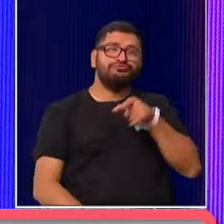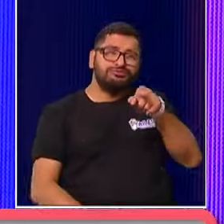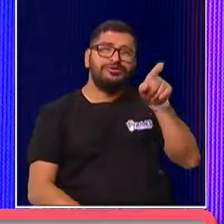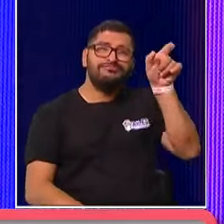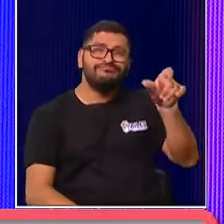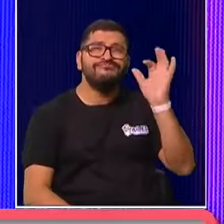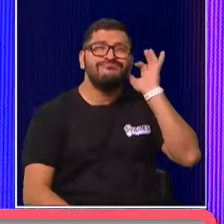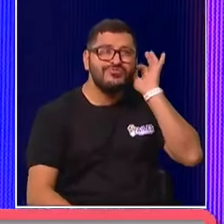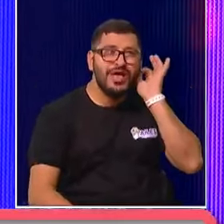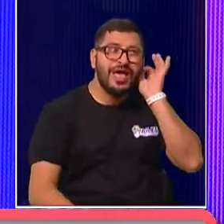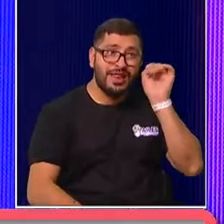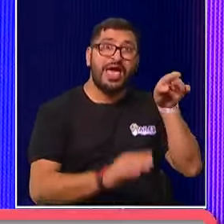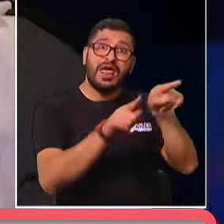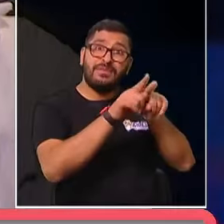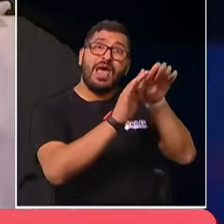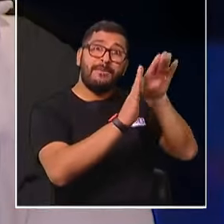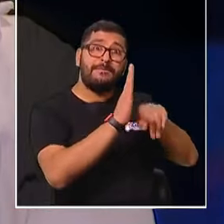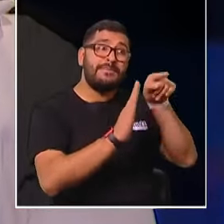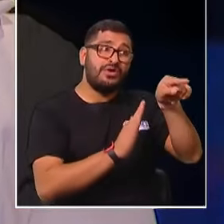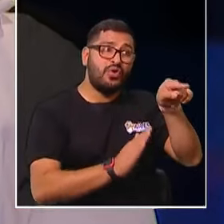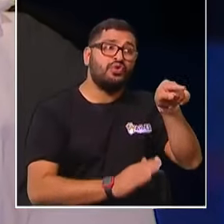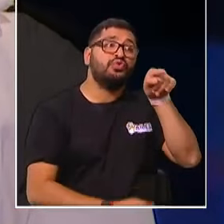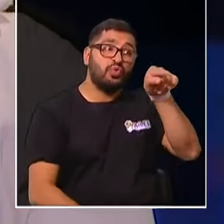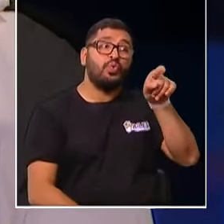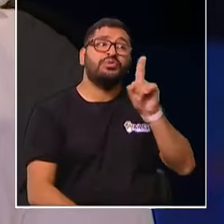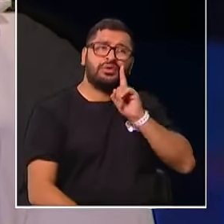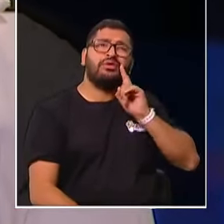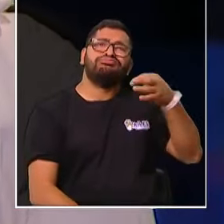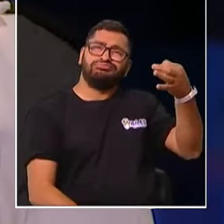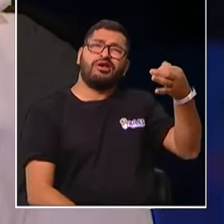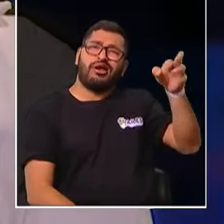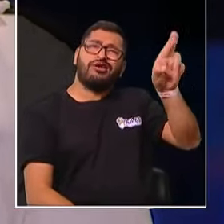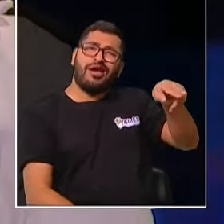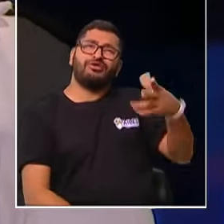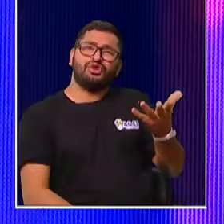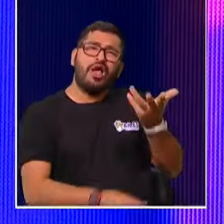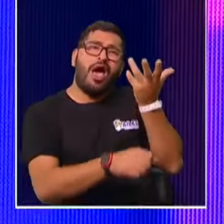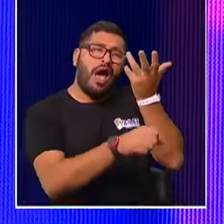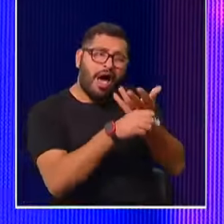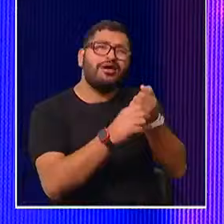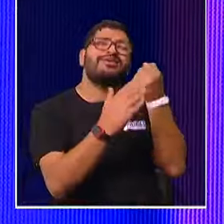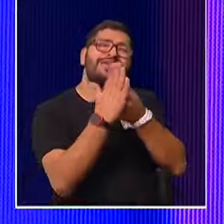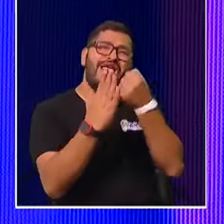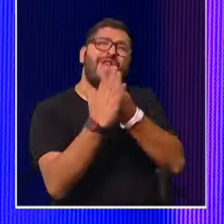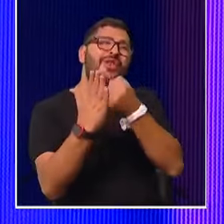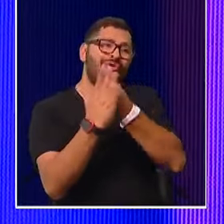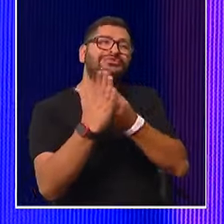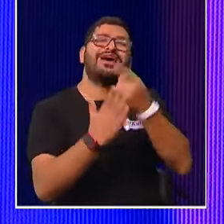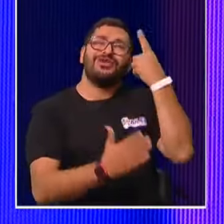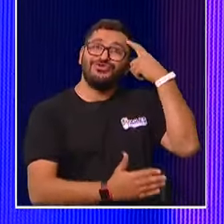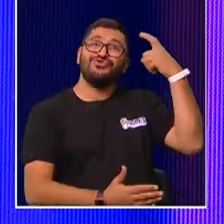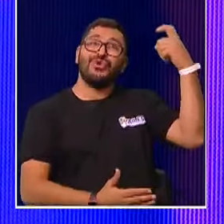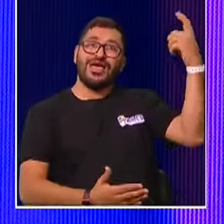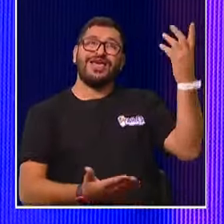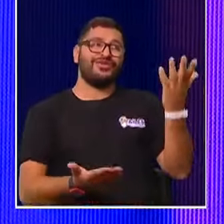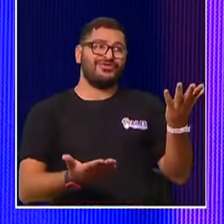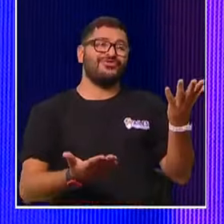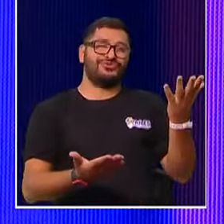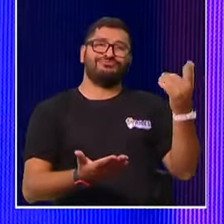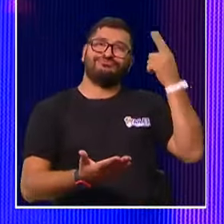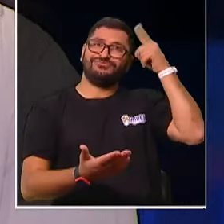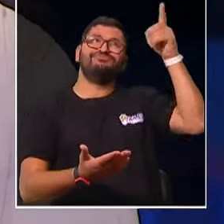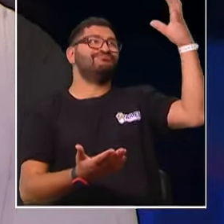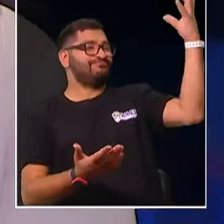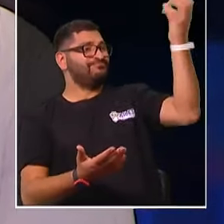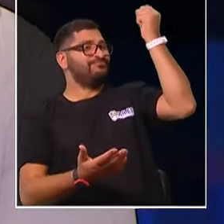tú tienes razón, que hay que luchar por los sueños. Y quisieras a lo mejor decirle algo más a tus padres también.